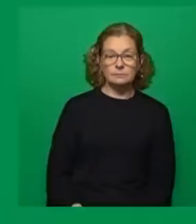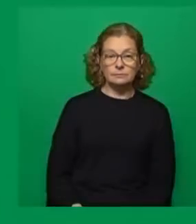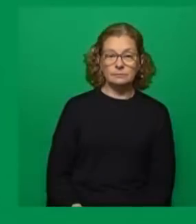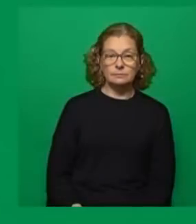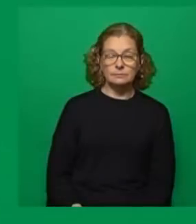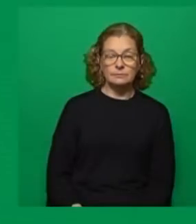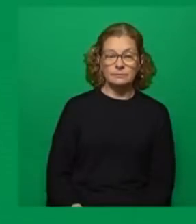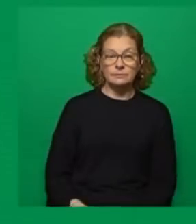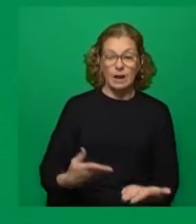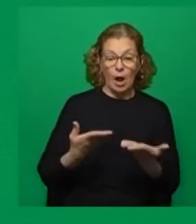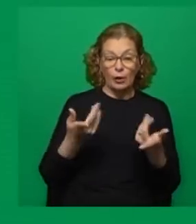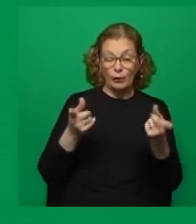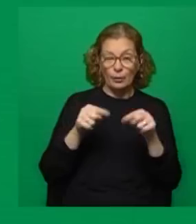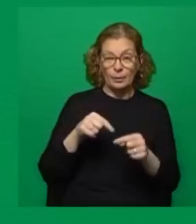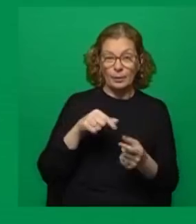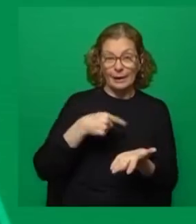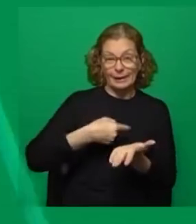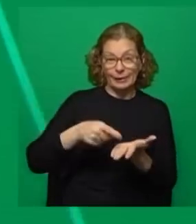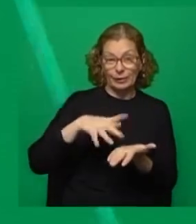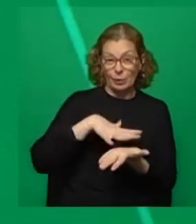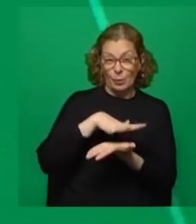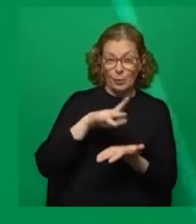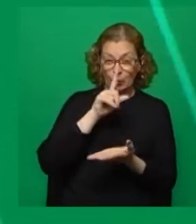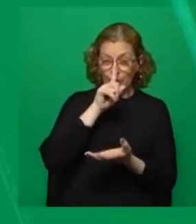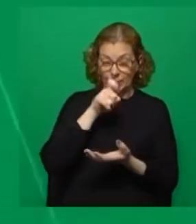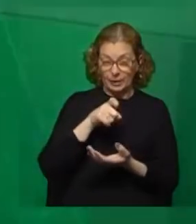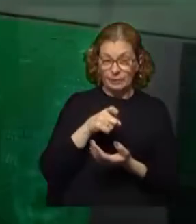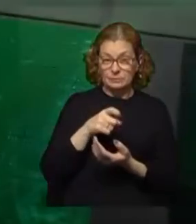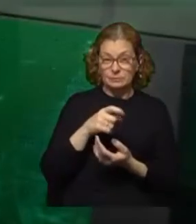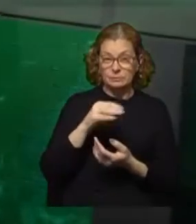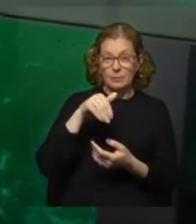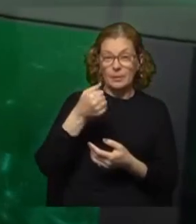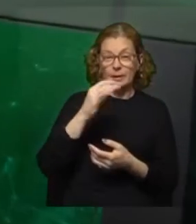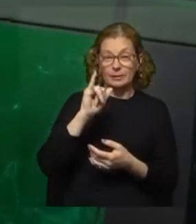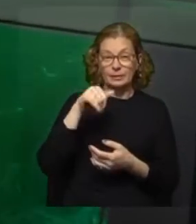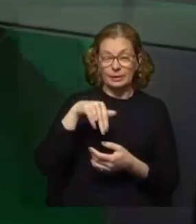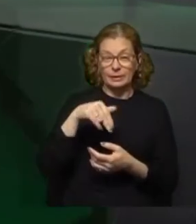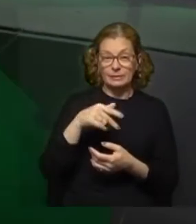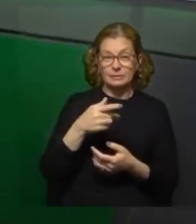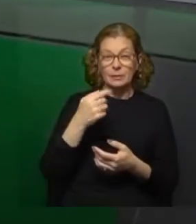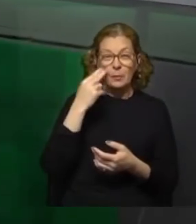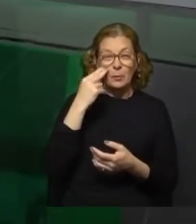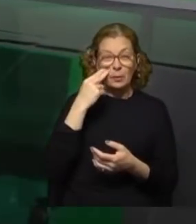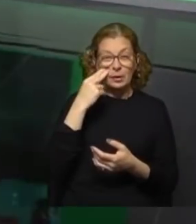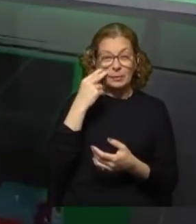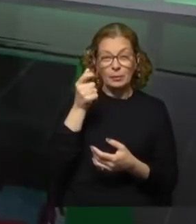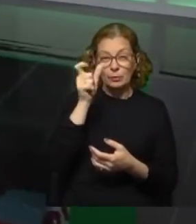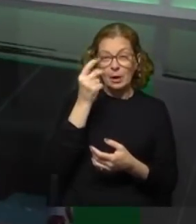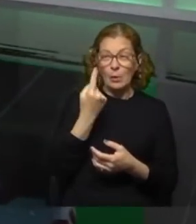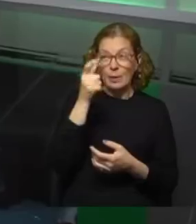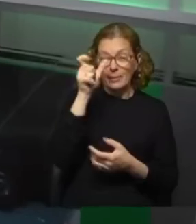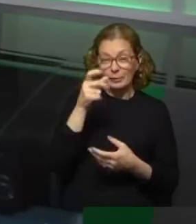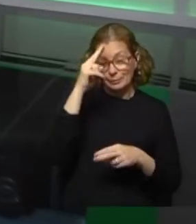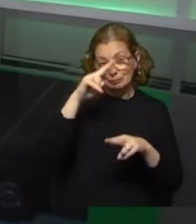y ahora volvemos al centro de Montevideo con boca a Martín Duarte Que ya presentó el tema accidente una persona fallecida